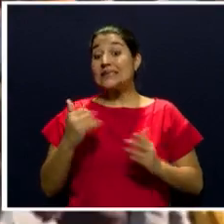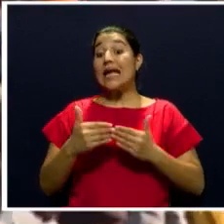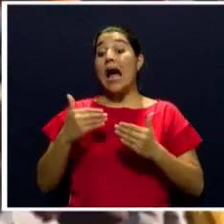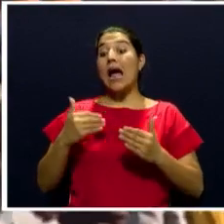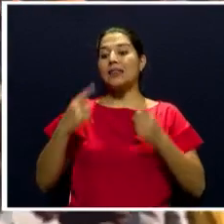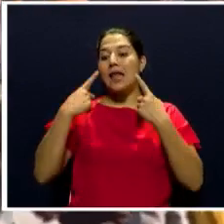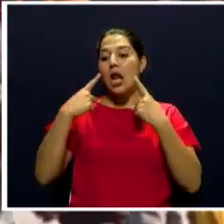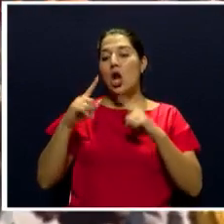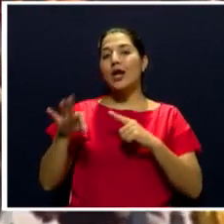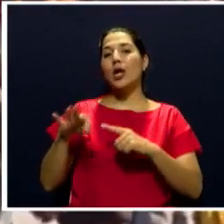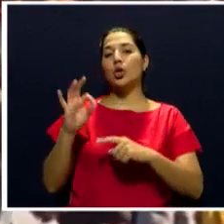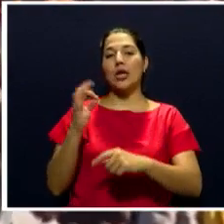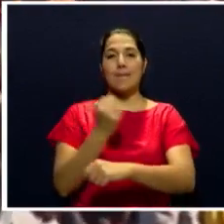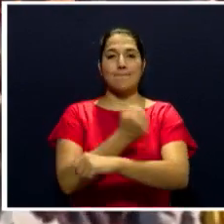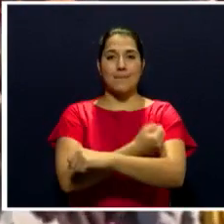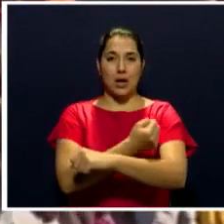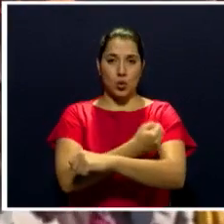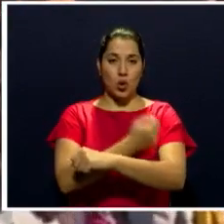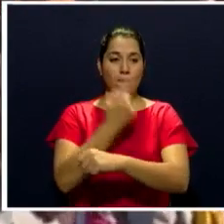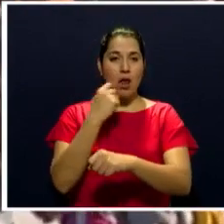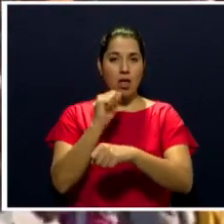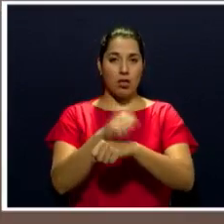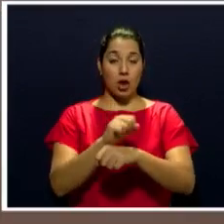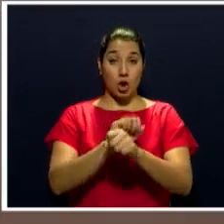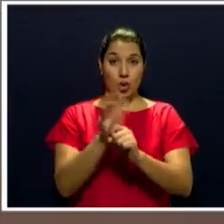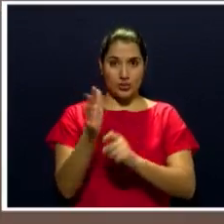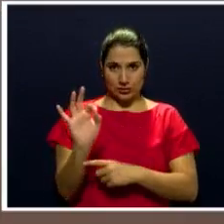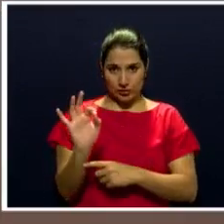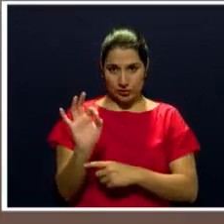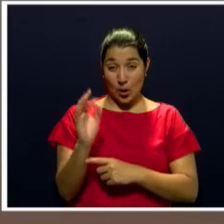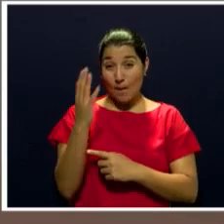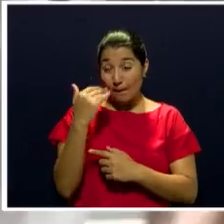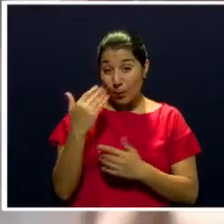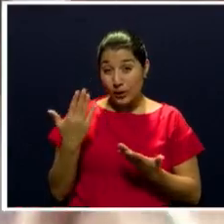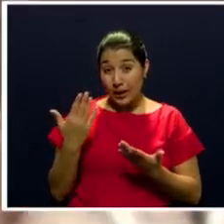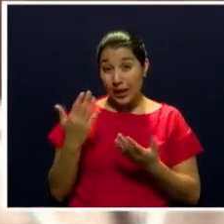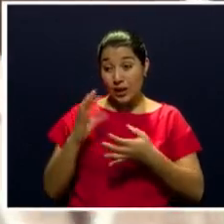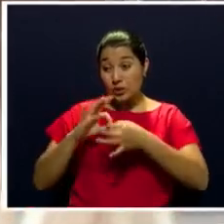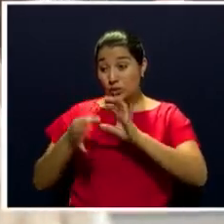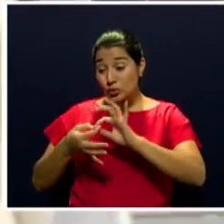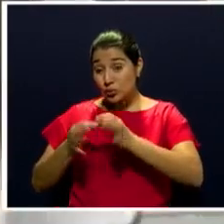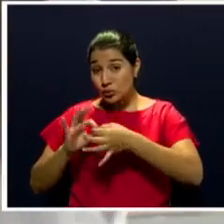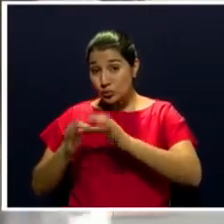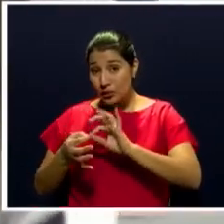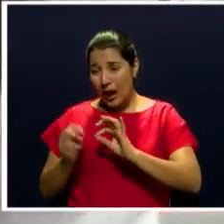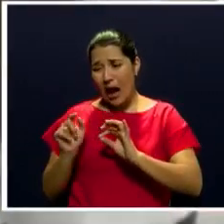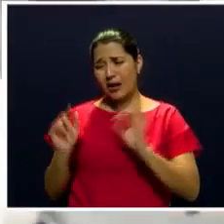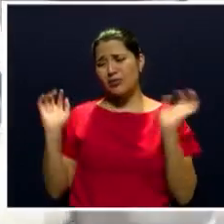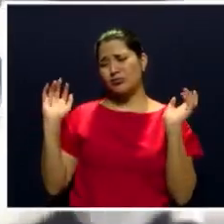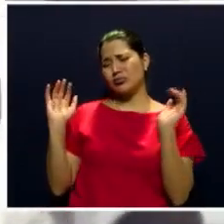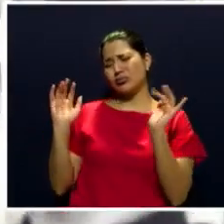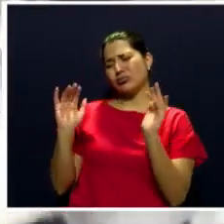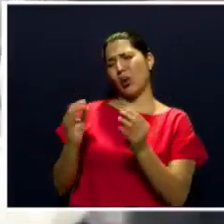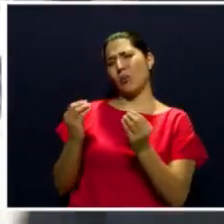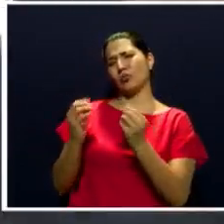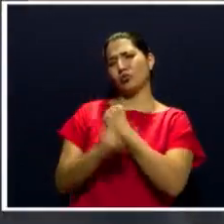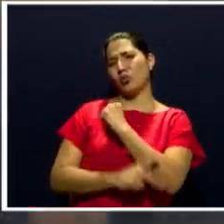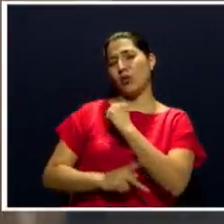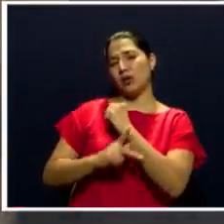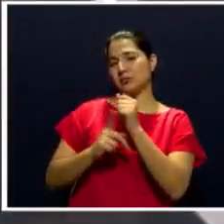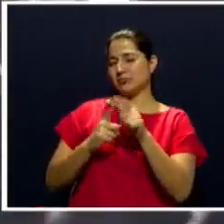encuentre una vacuna contra la enfermedad, ya que a unas justas son invitadas cientos de naciones, lo cual no es